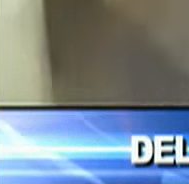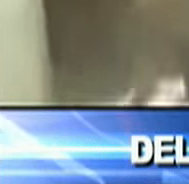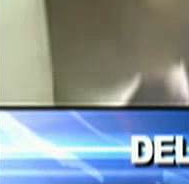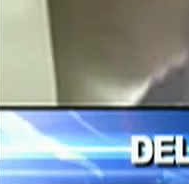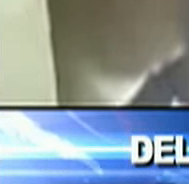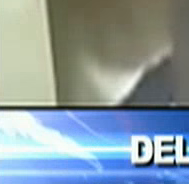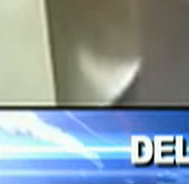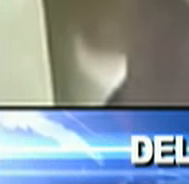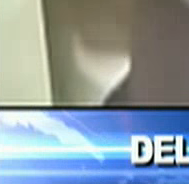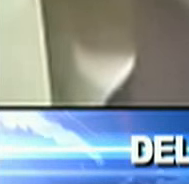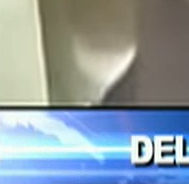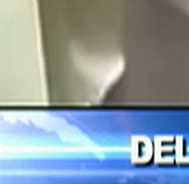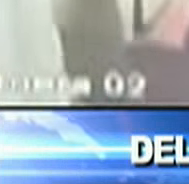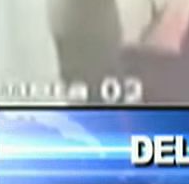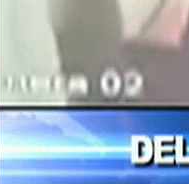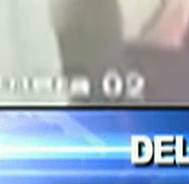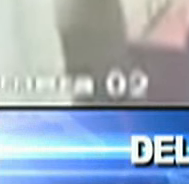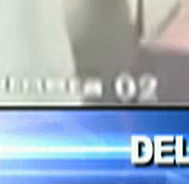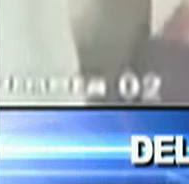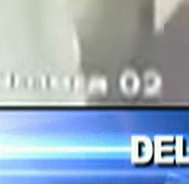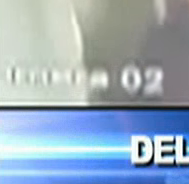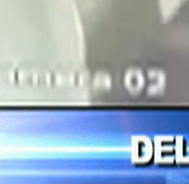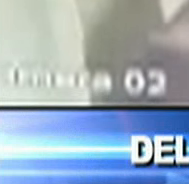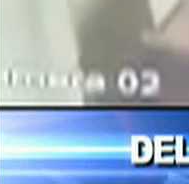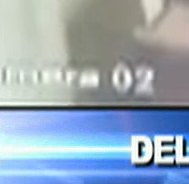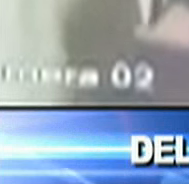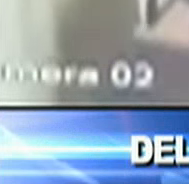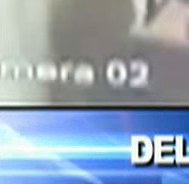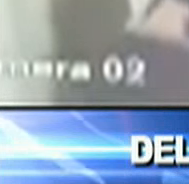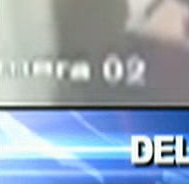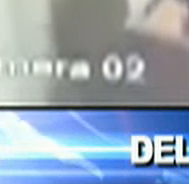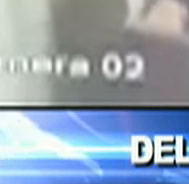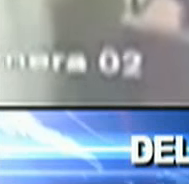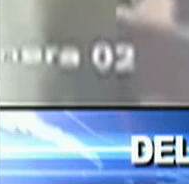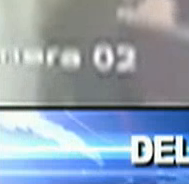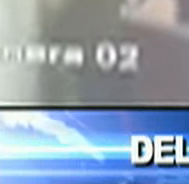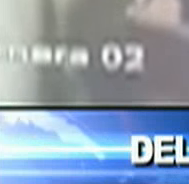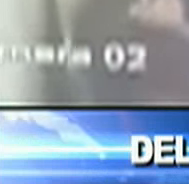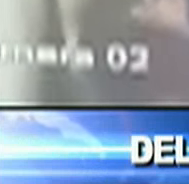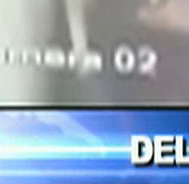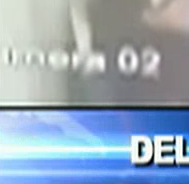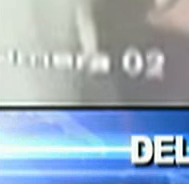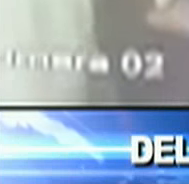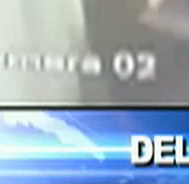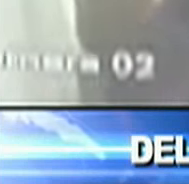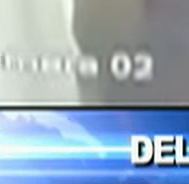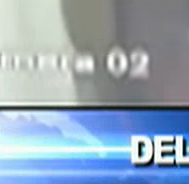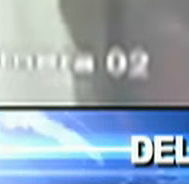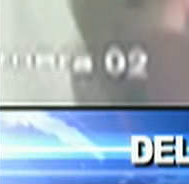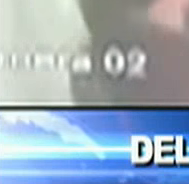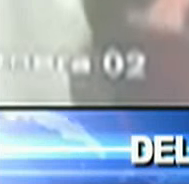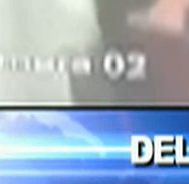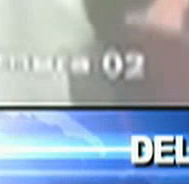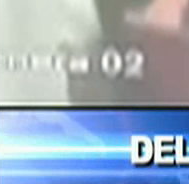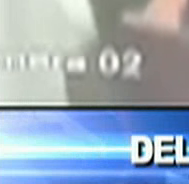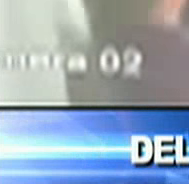por una cámara de seguridad y qué sucedió tras el operativo ejecutado por la policía.